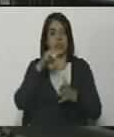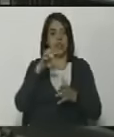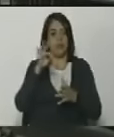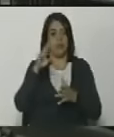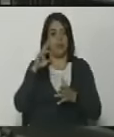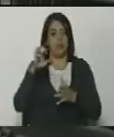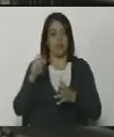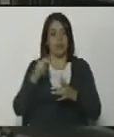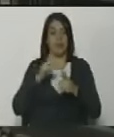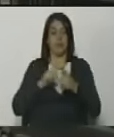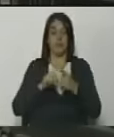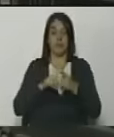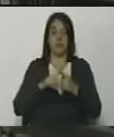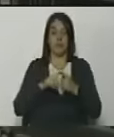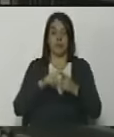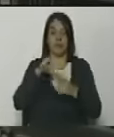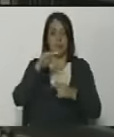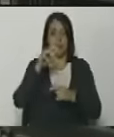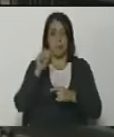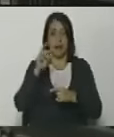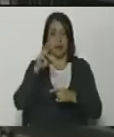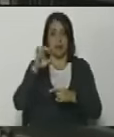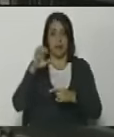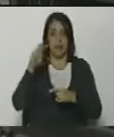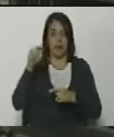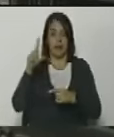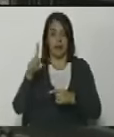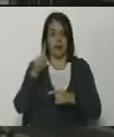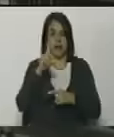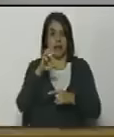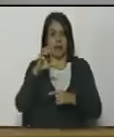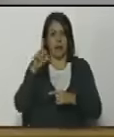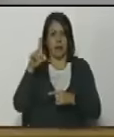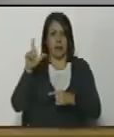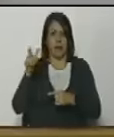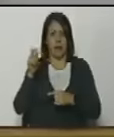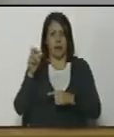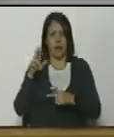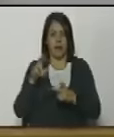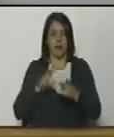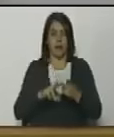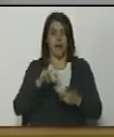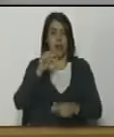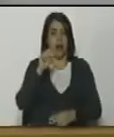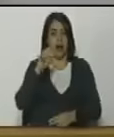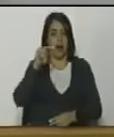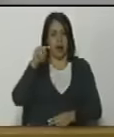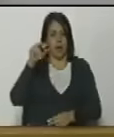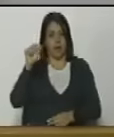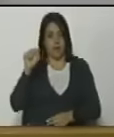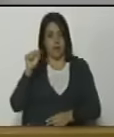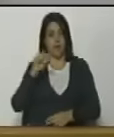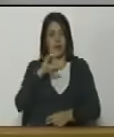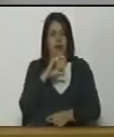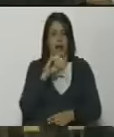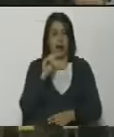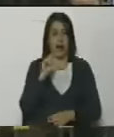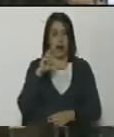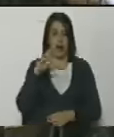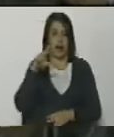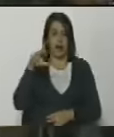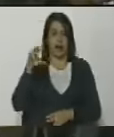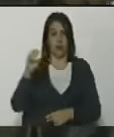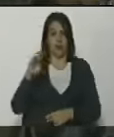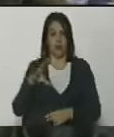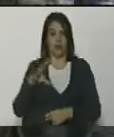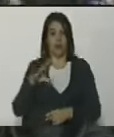María Cristina Batista, Marilene Pérez, Edgar Trejo, Linorquis Azuaje, Ana Teresa Paredes y Carlos Azuaje. Pero no